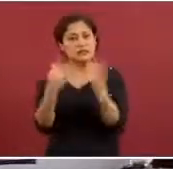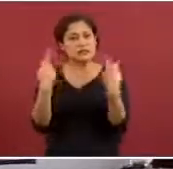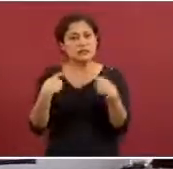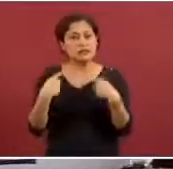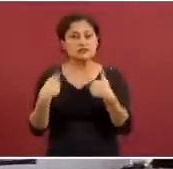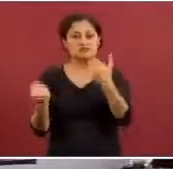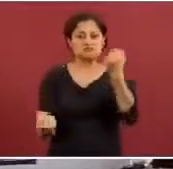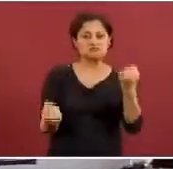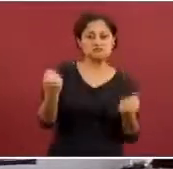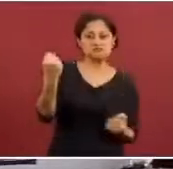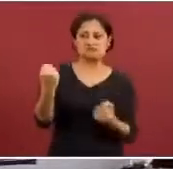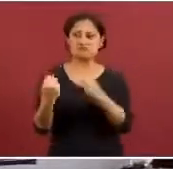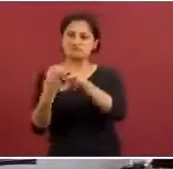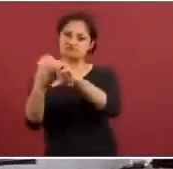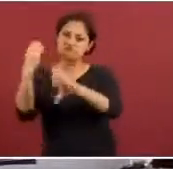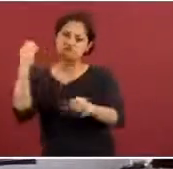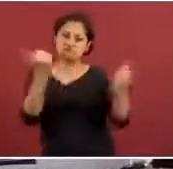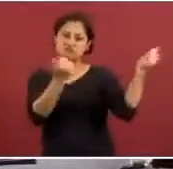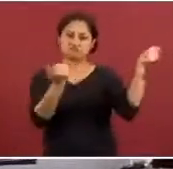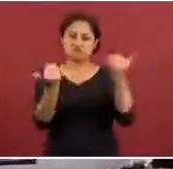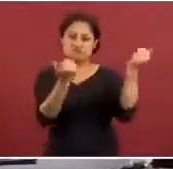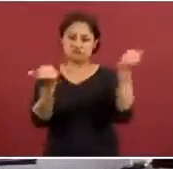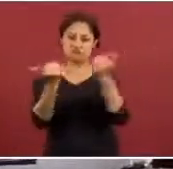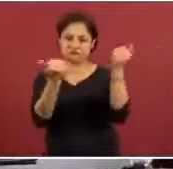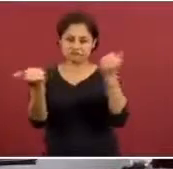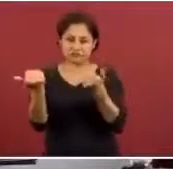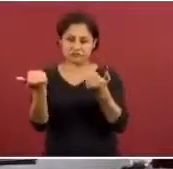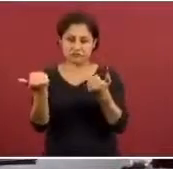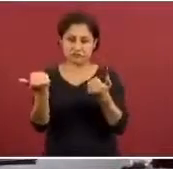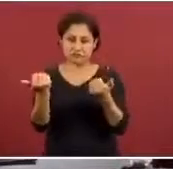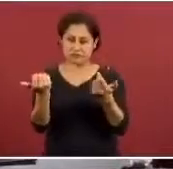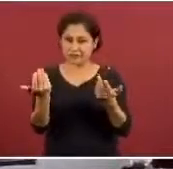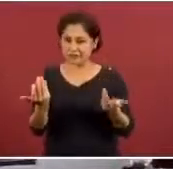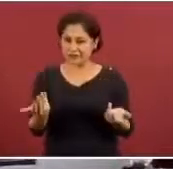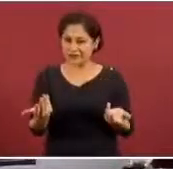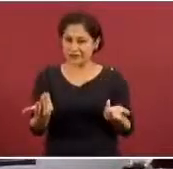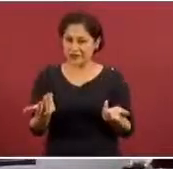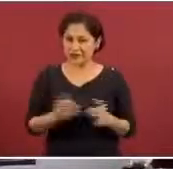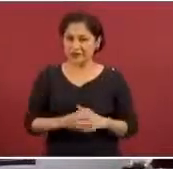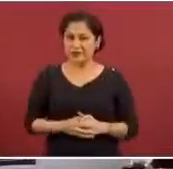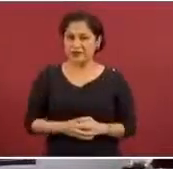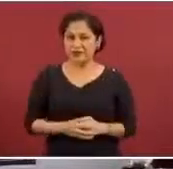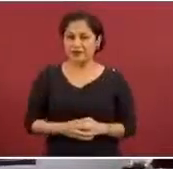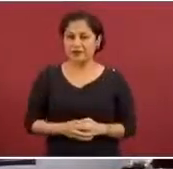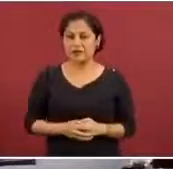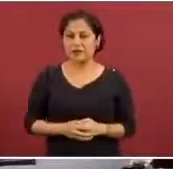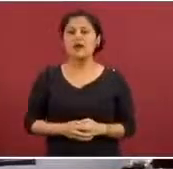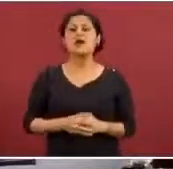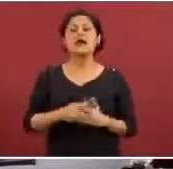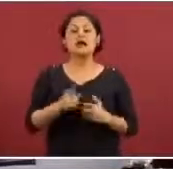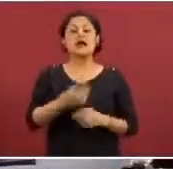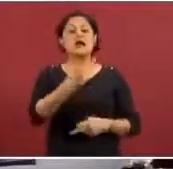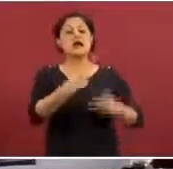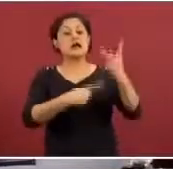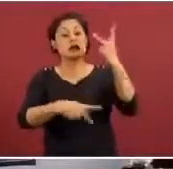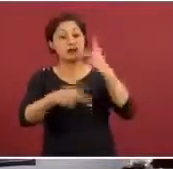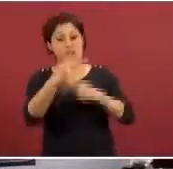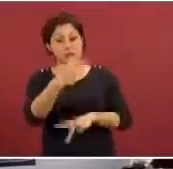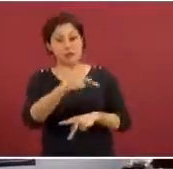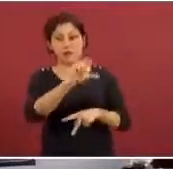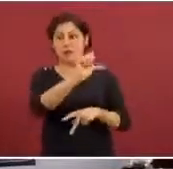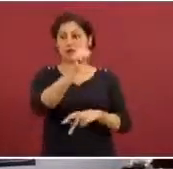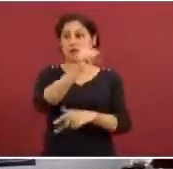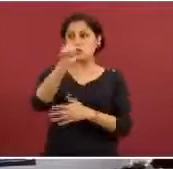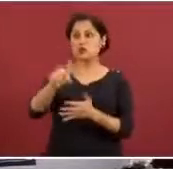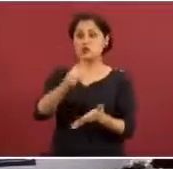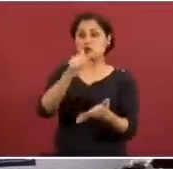tractocamiones, más bien, no transportistas, vienen de 50 estados de la Unión Americana y otras tantas provincias